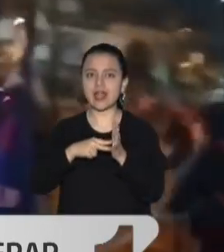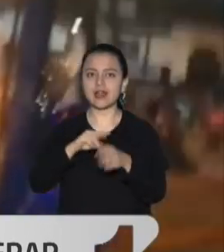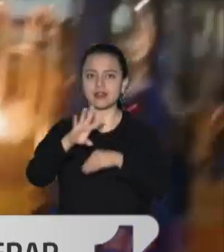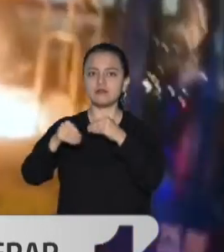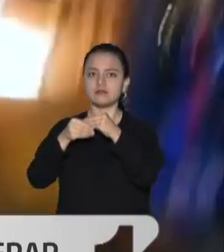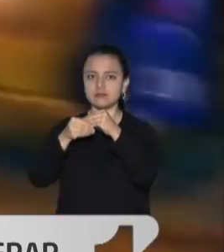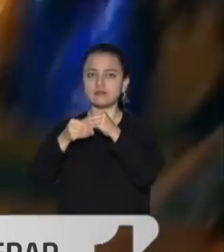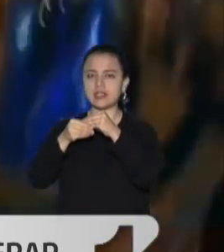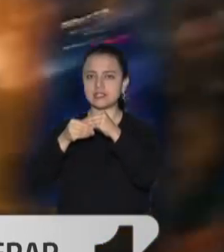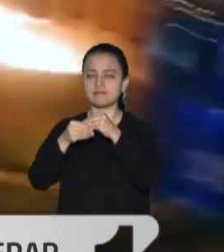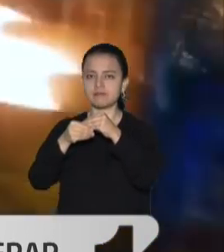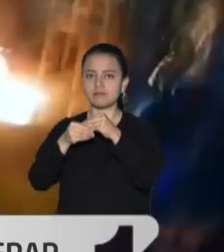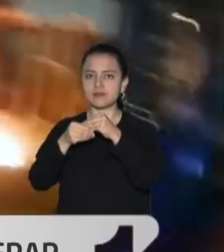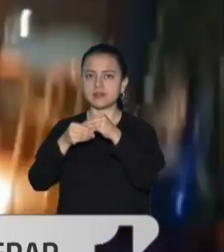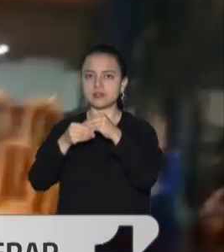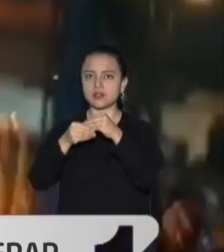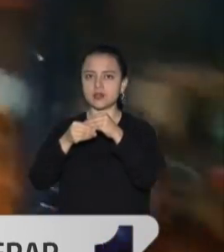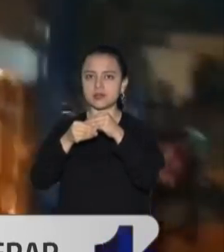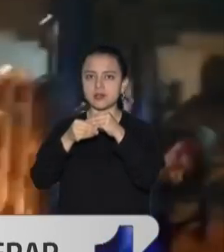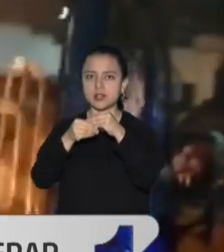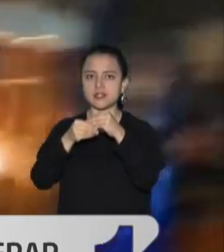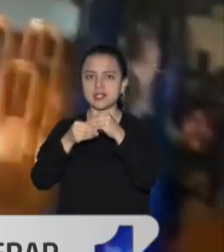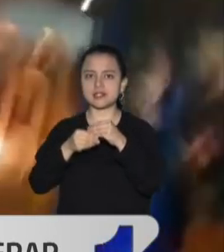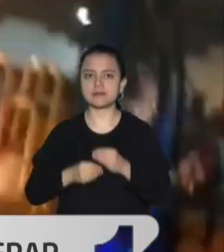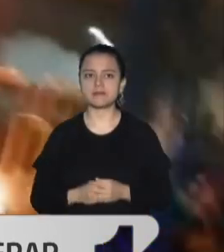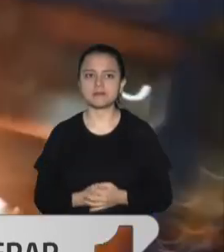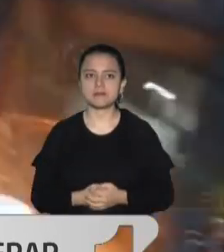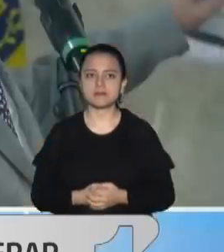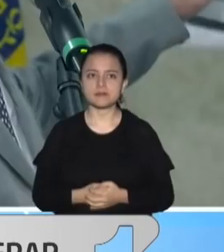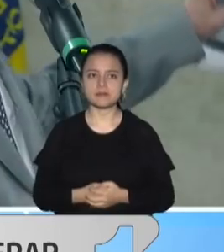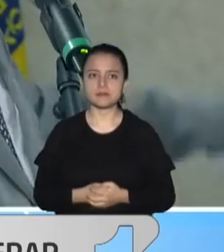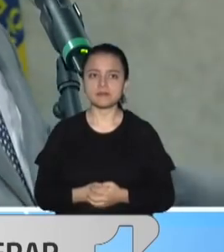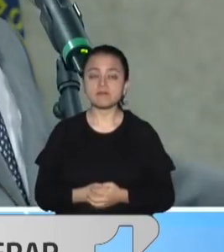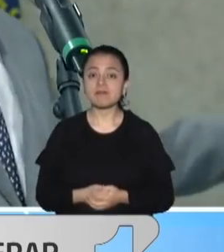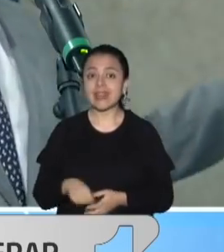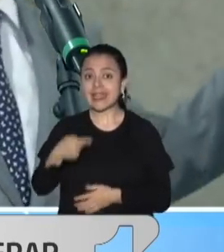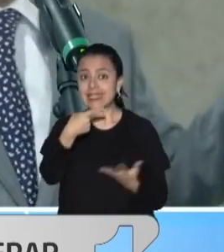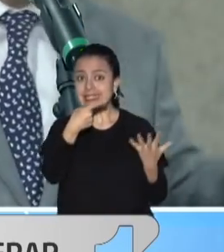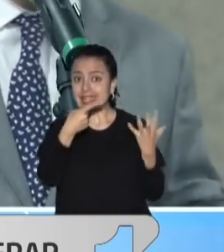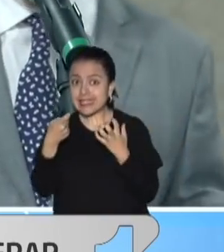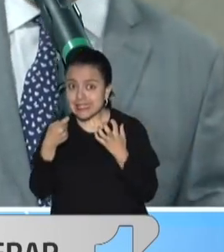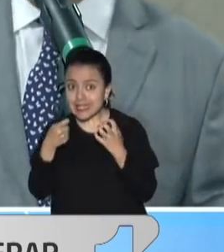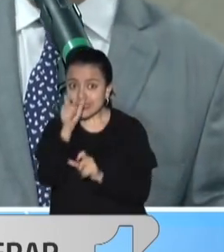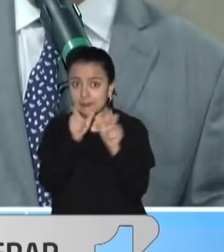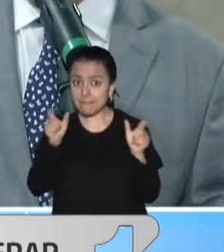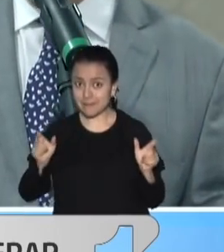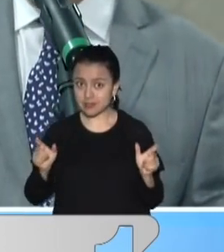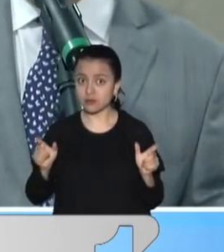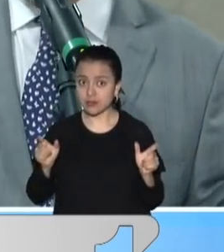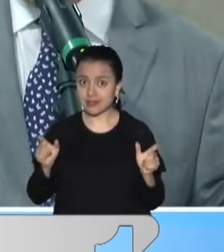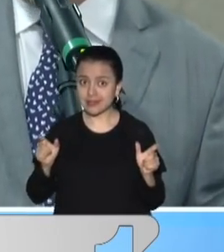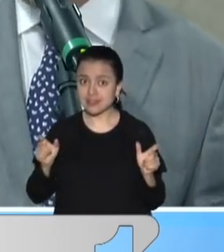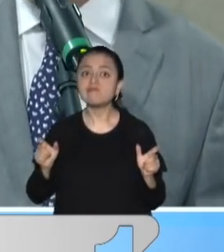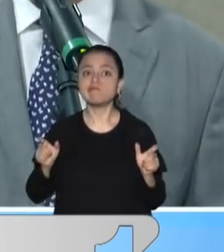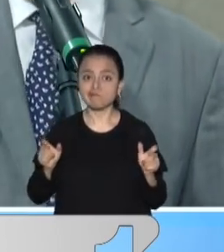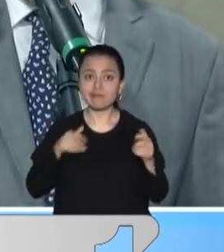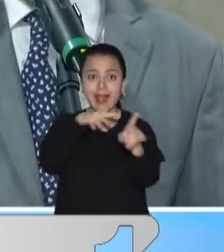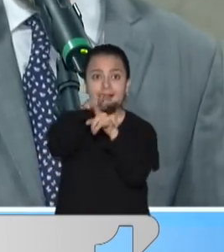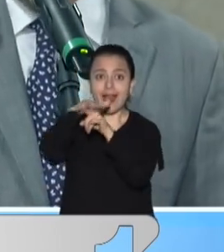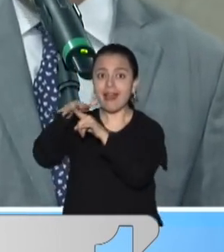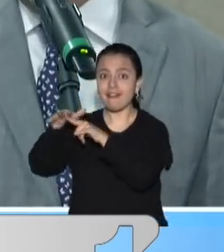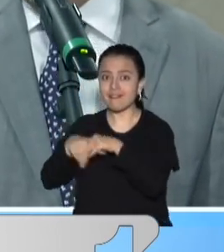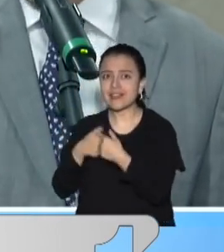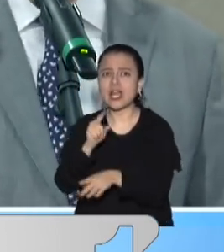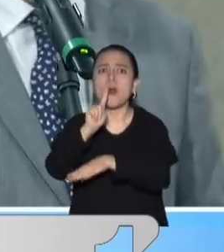Hasta 6 meses podría demorar esta recuperación. 600 personas se afectan por